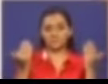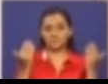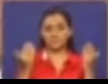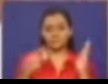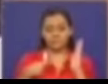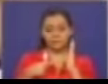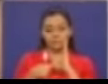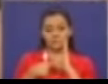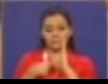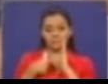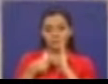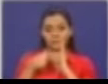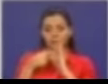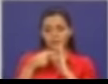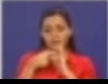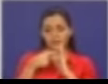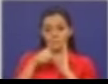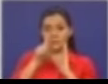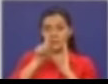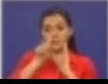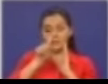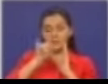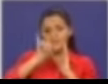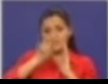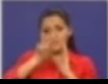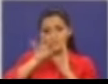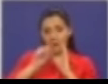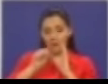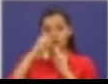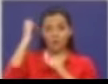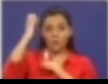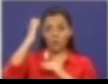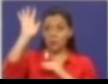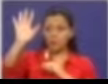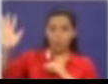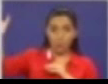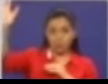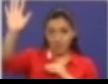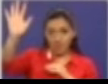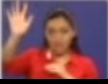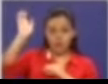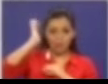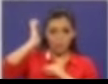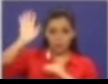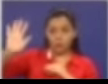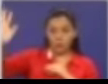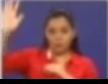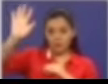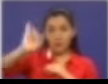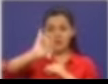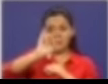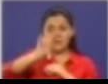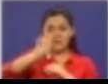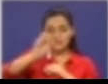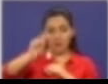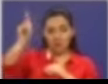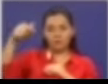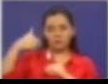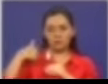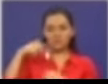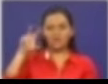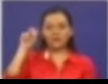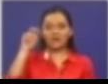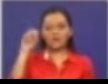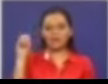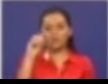IVA, si comparamos con países desarrollados, los países europeos, la presión tributaria debe estar cerca del 30%. O sea, no llegamos ni a la mitad de